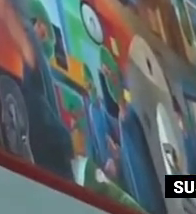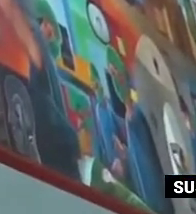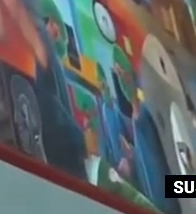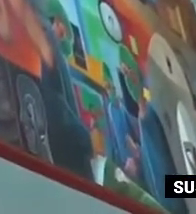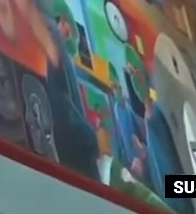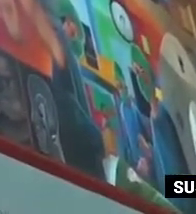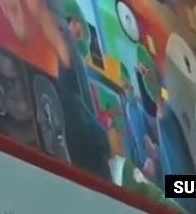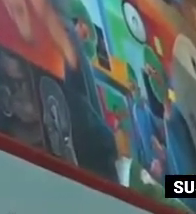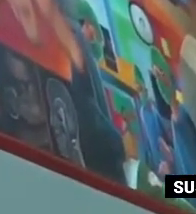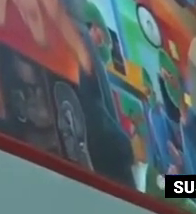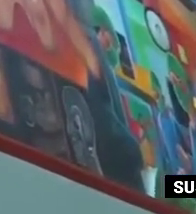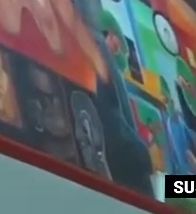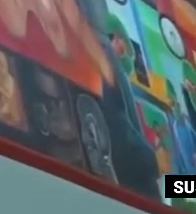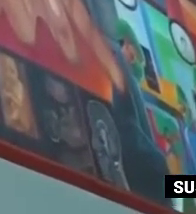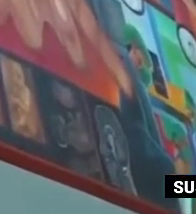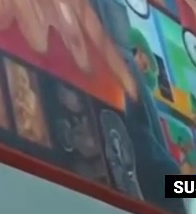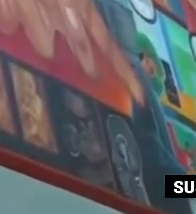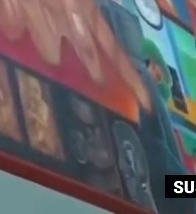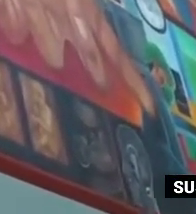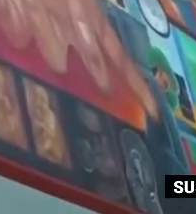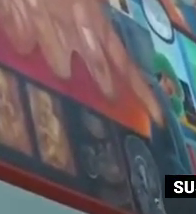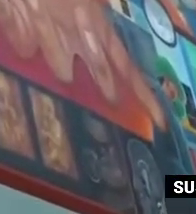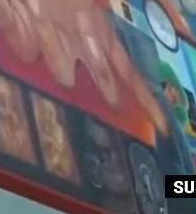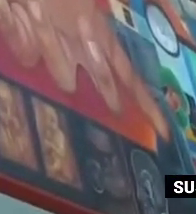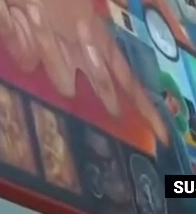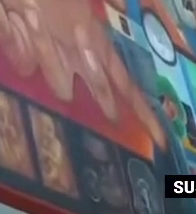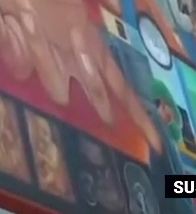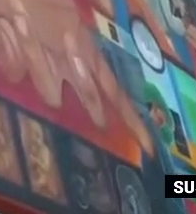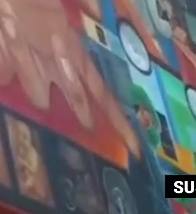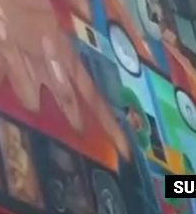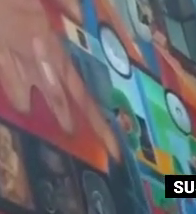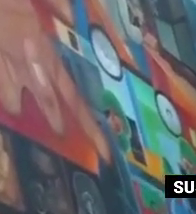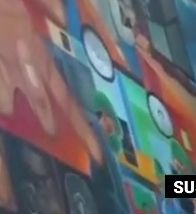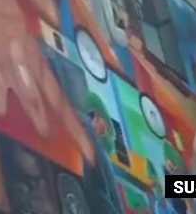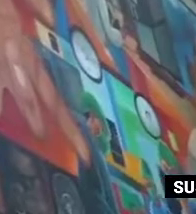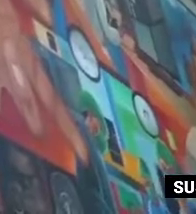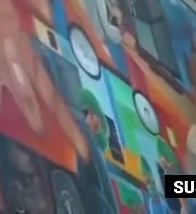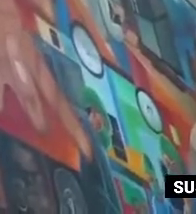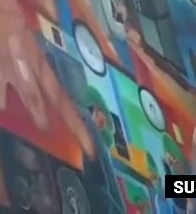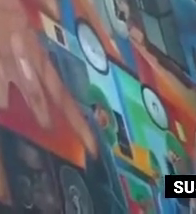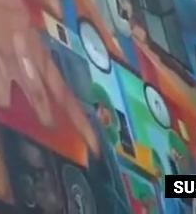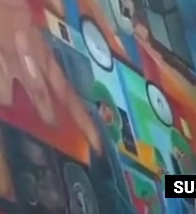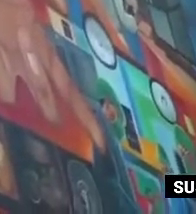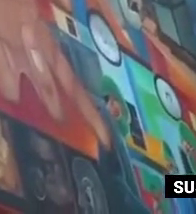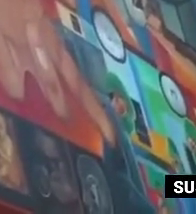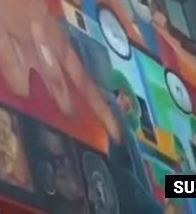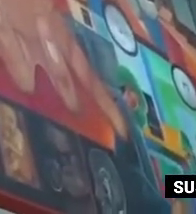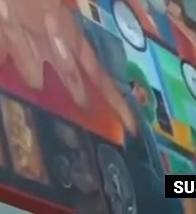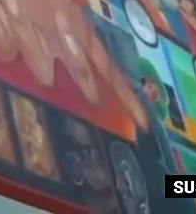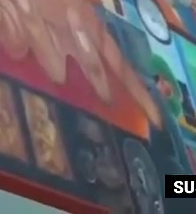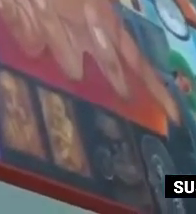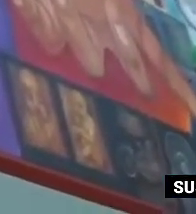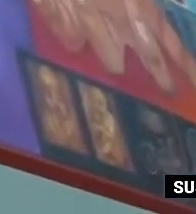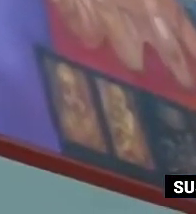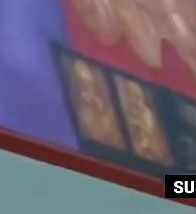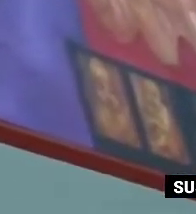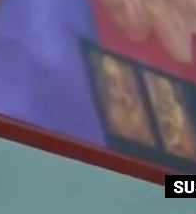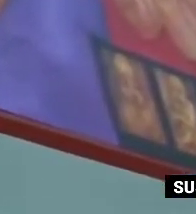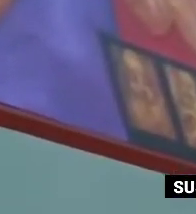de la evangelización, en la comunidad que es prácticamente rural, dedicada al